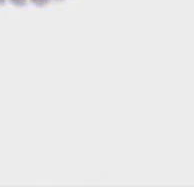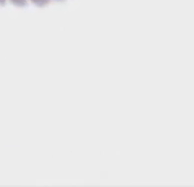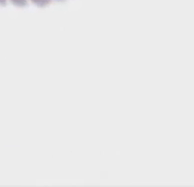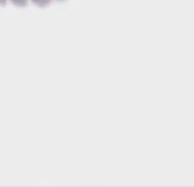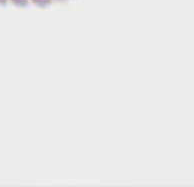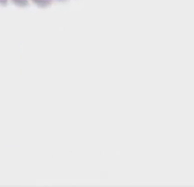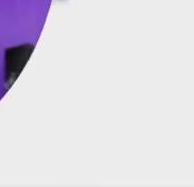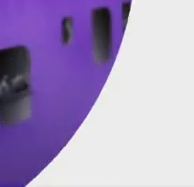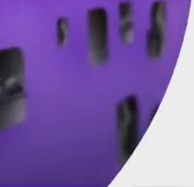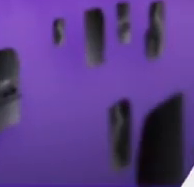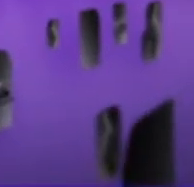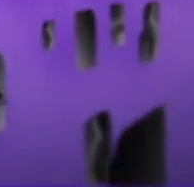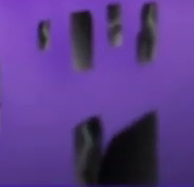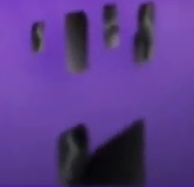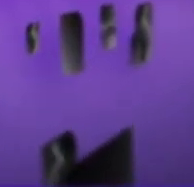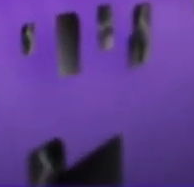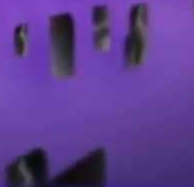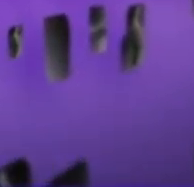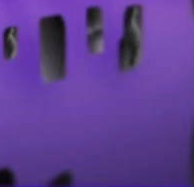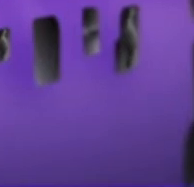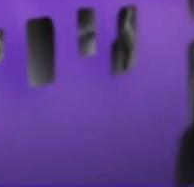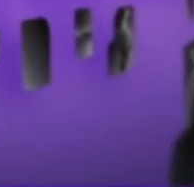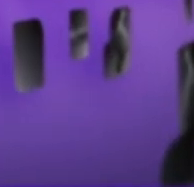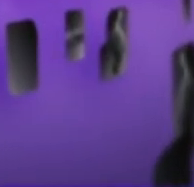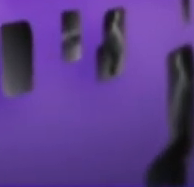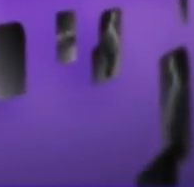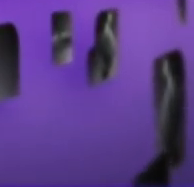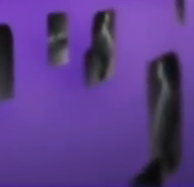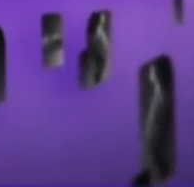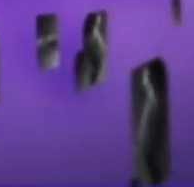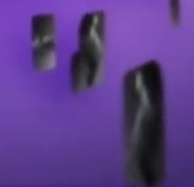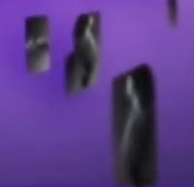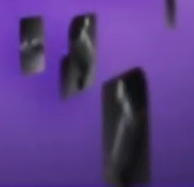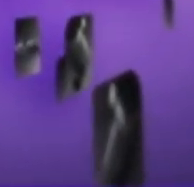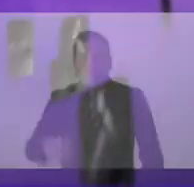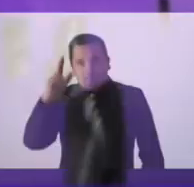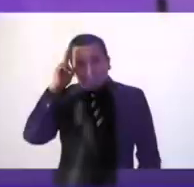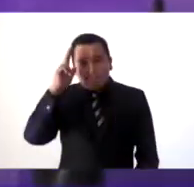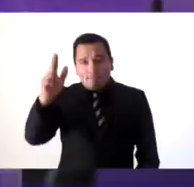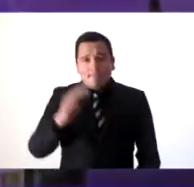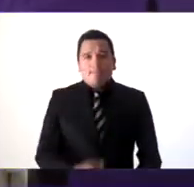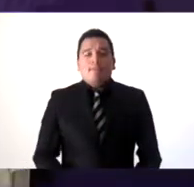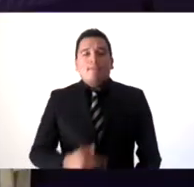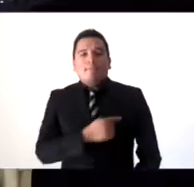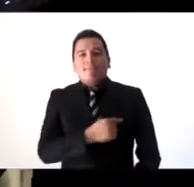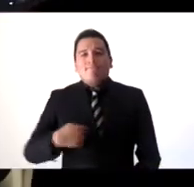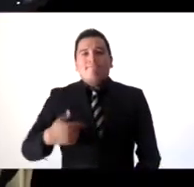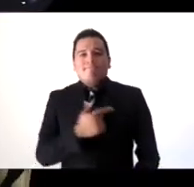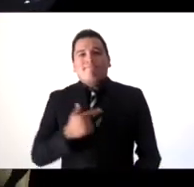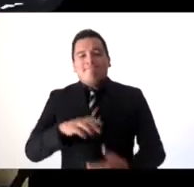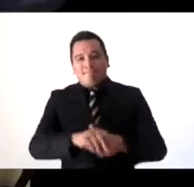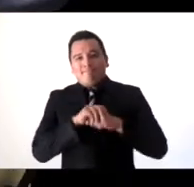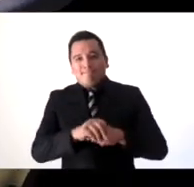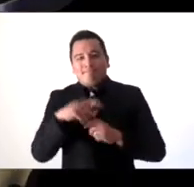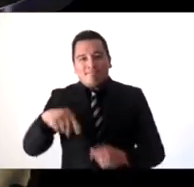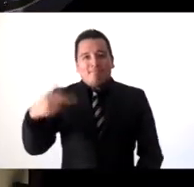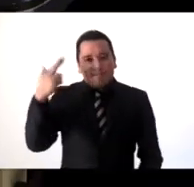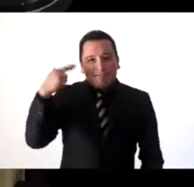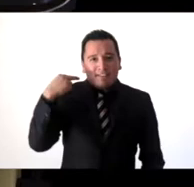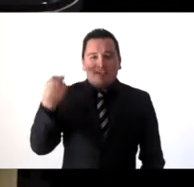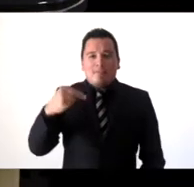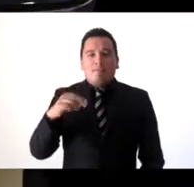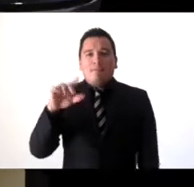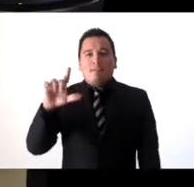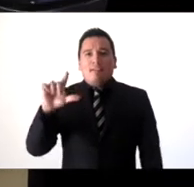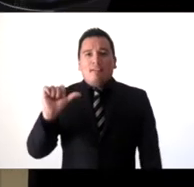Los temas democrático-electorales al alcance de la ciudadanía. Hola, ¿qué tal? Les saludamos con gran gusto en este su programa La Urna,